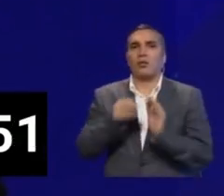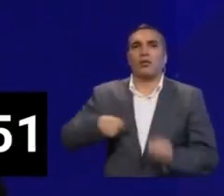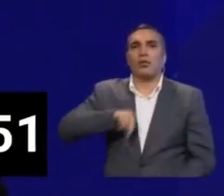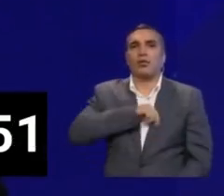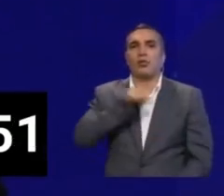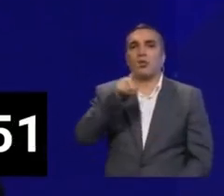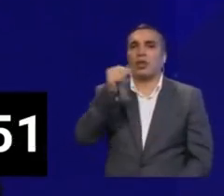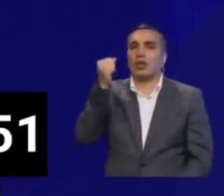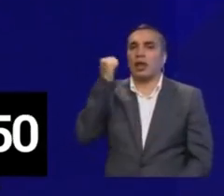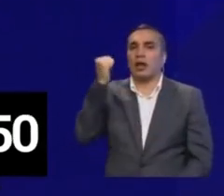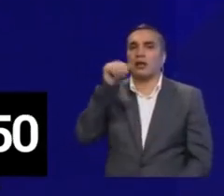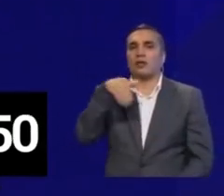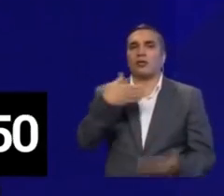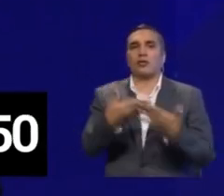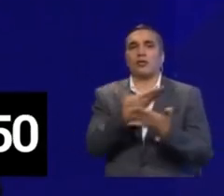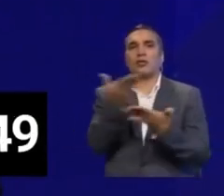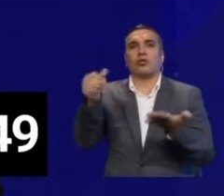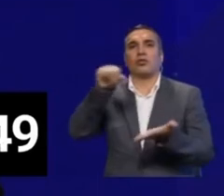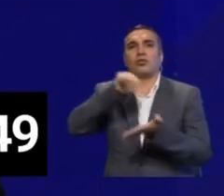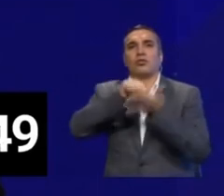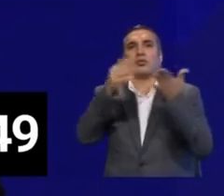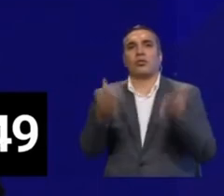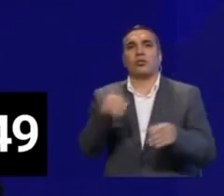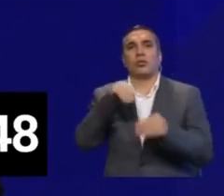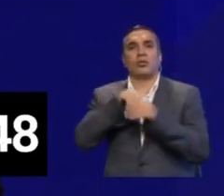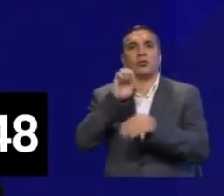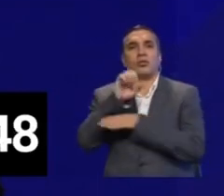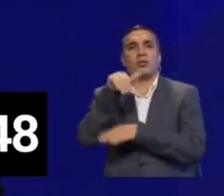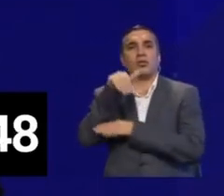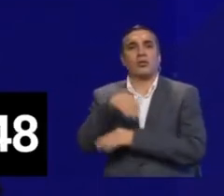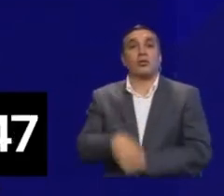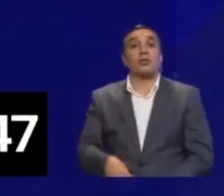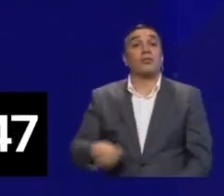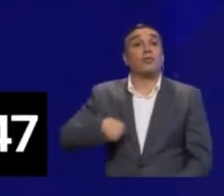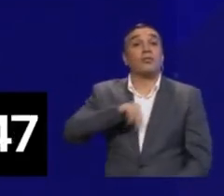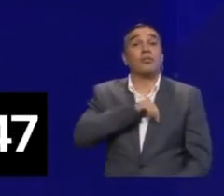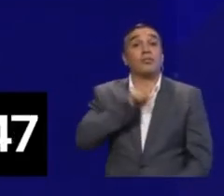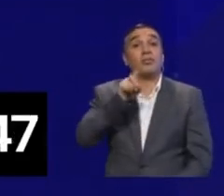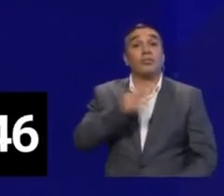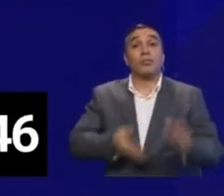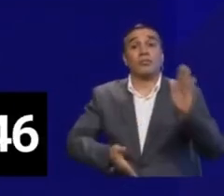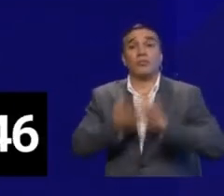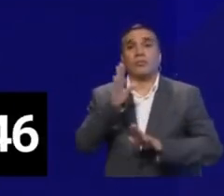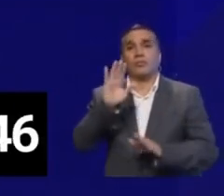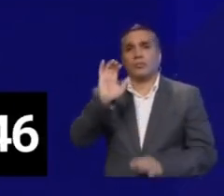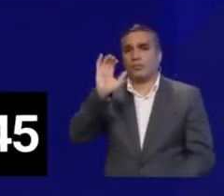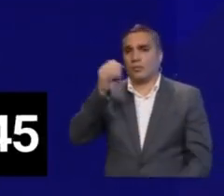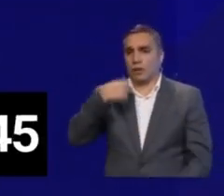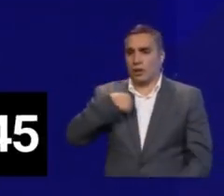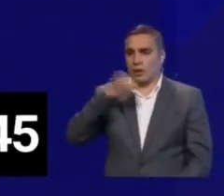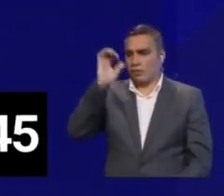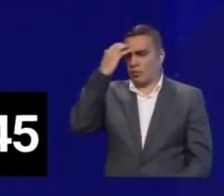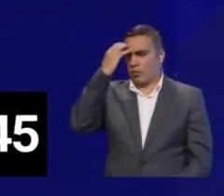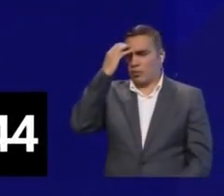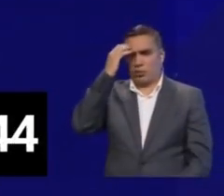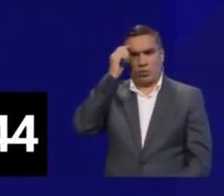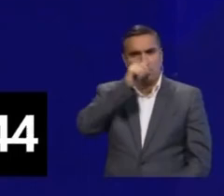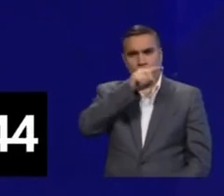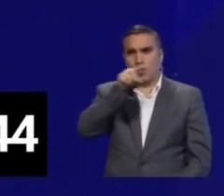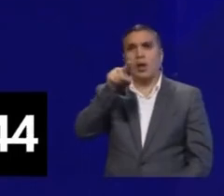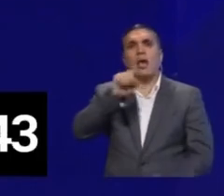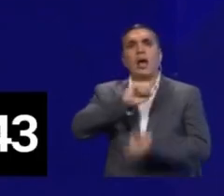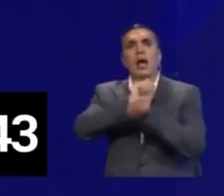un derecho de todos los ciudadanos ecuatorianos. Nosotros nos vamos a preocupar por cambiar